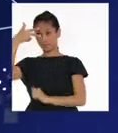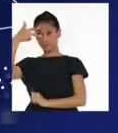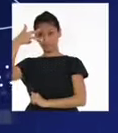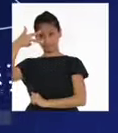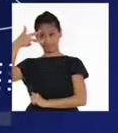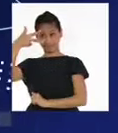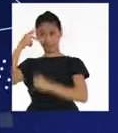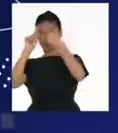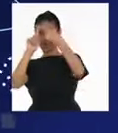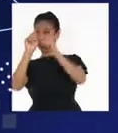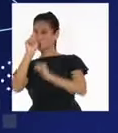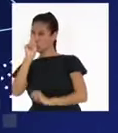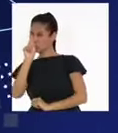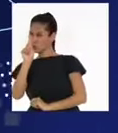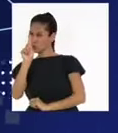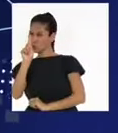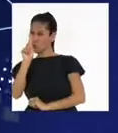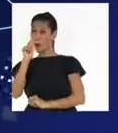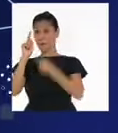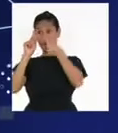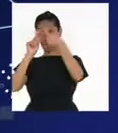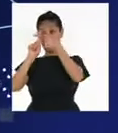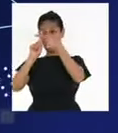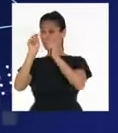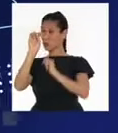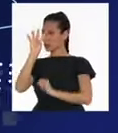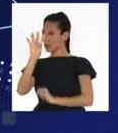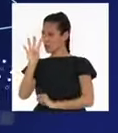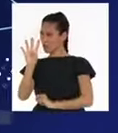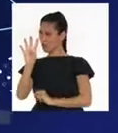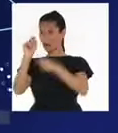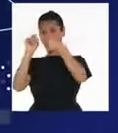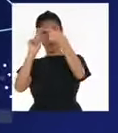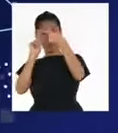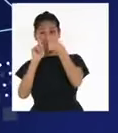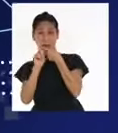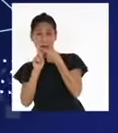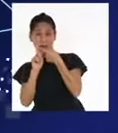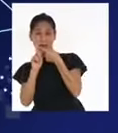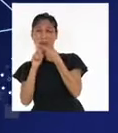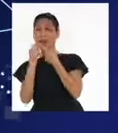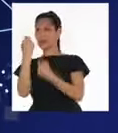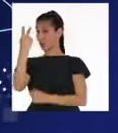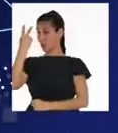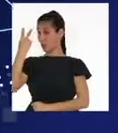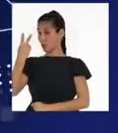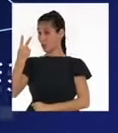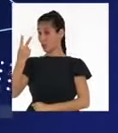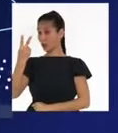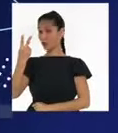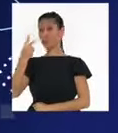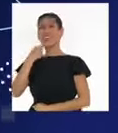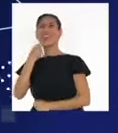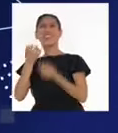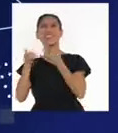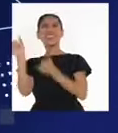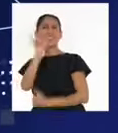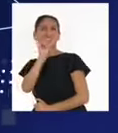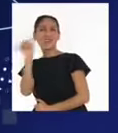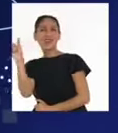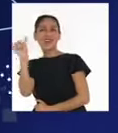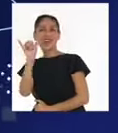más uno más cuatro más dos es